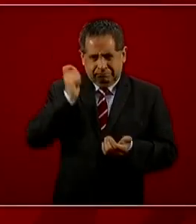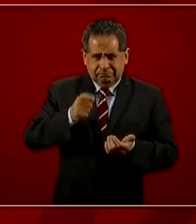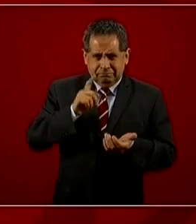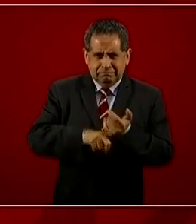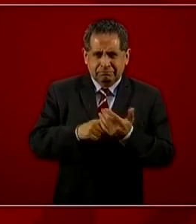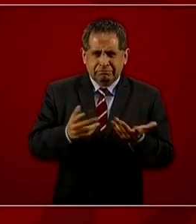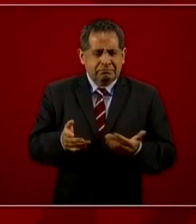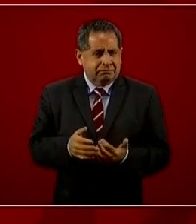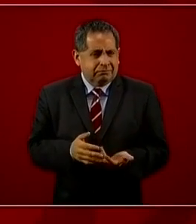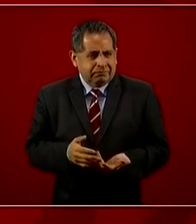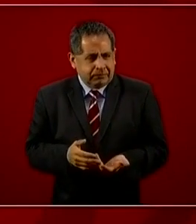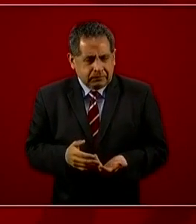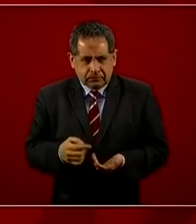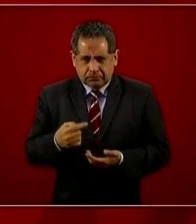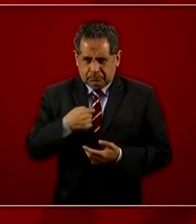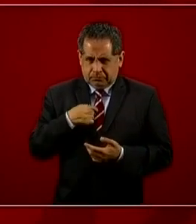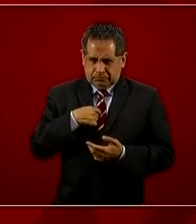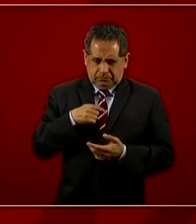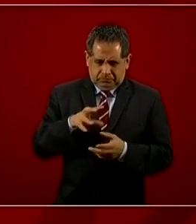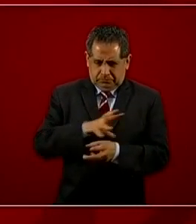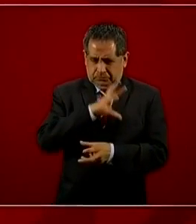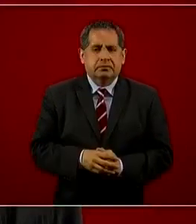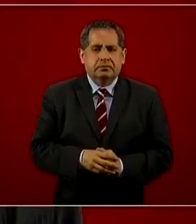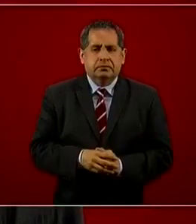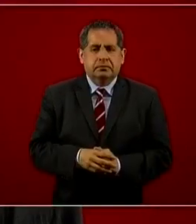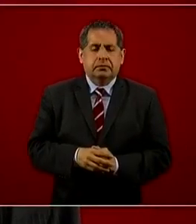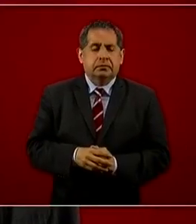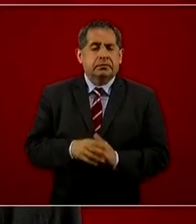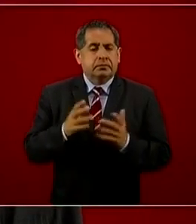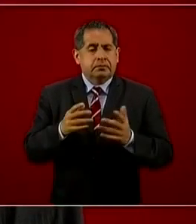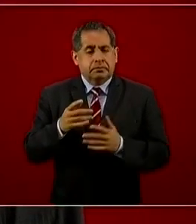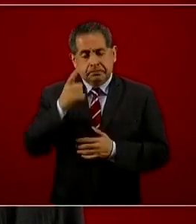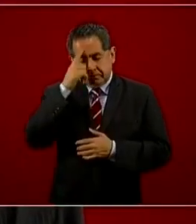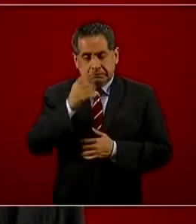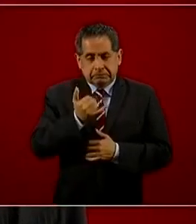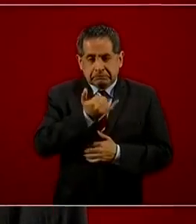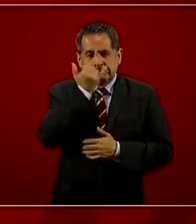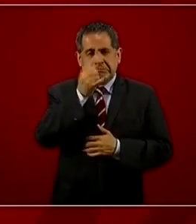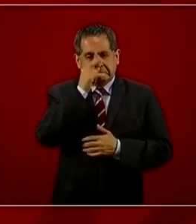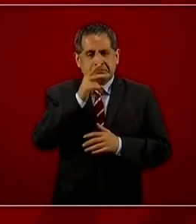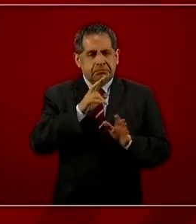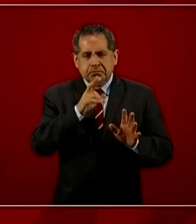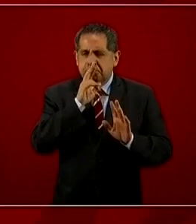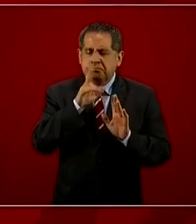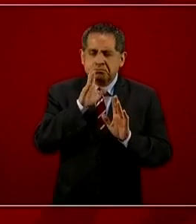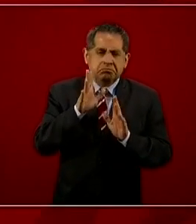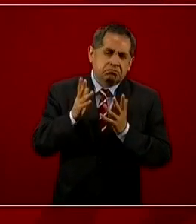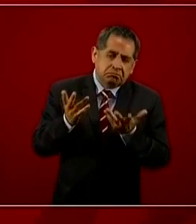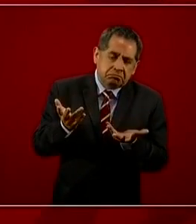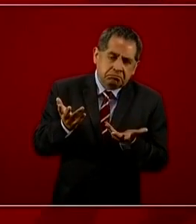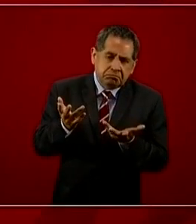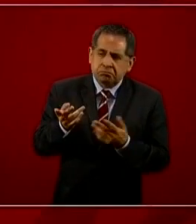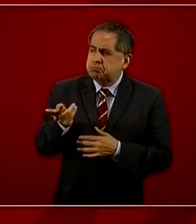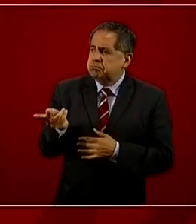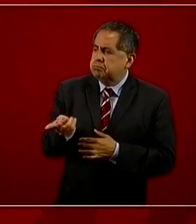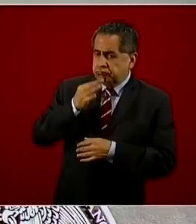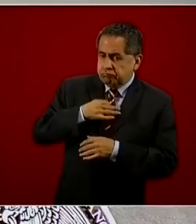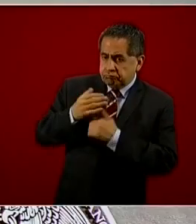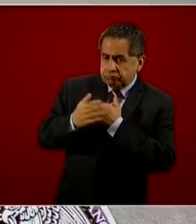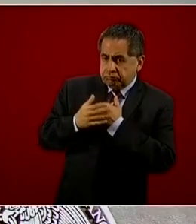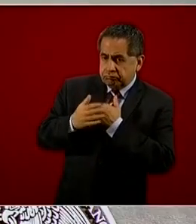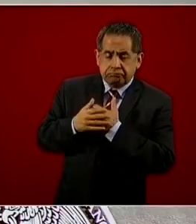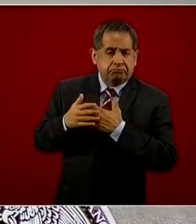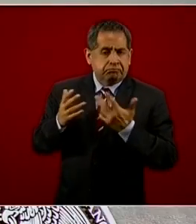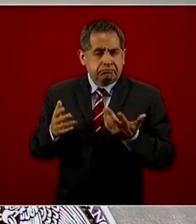aparezca portándolo pues por supuesto que ayuda a presidente usted es ejemplo para millones millones de mexicanos